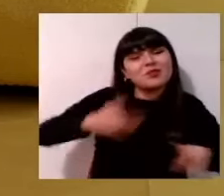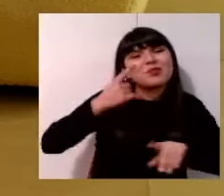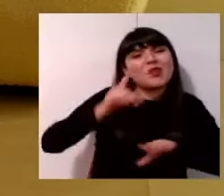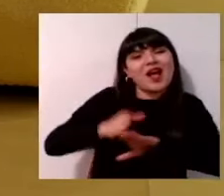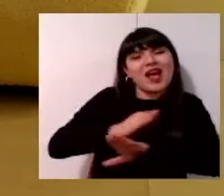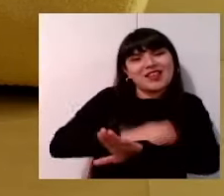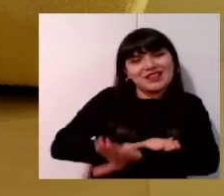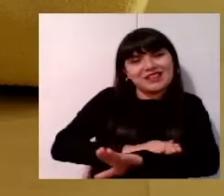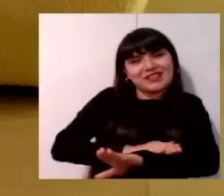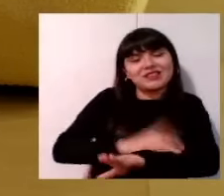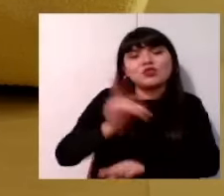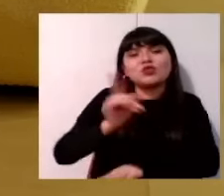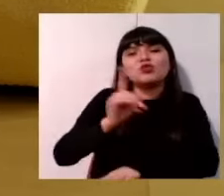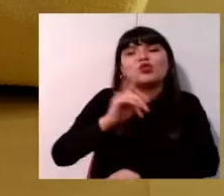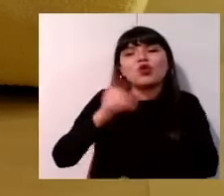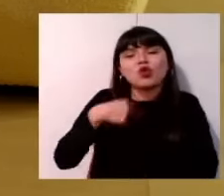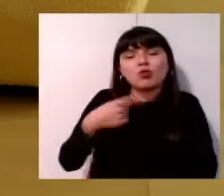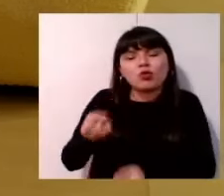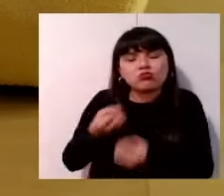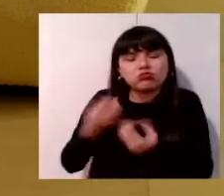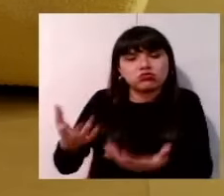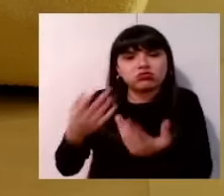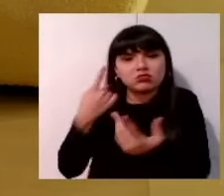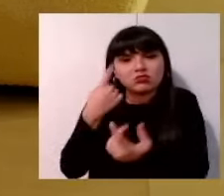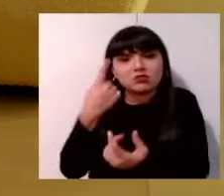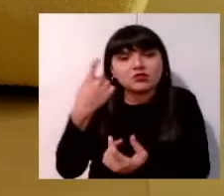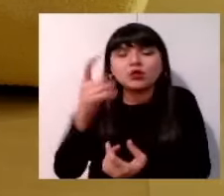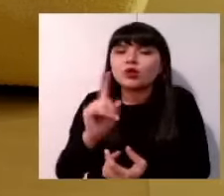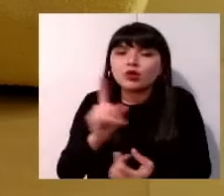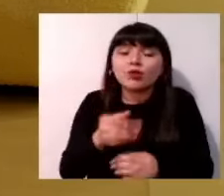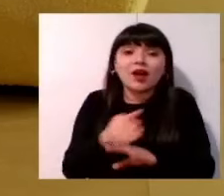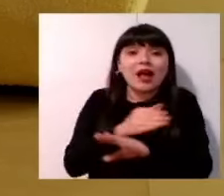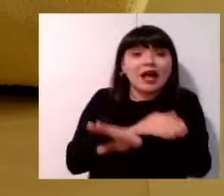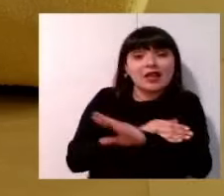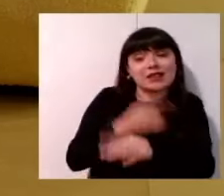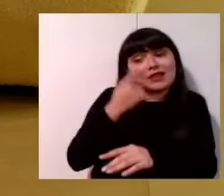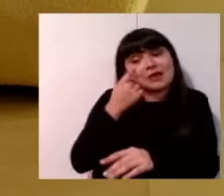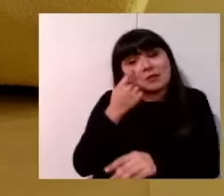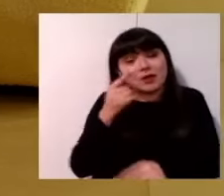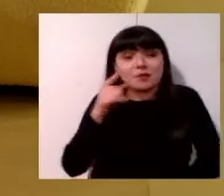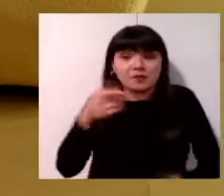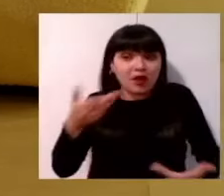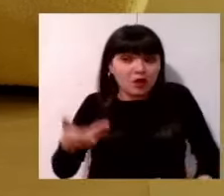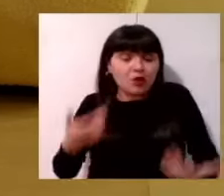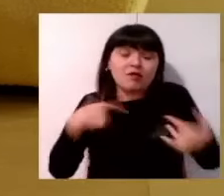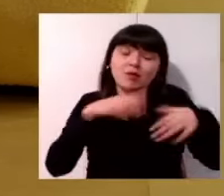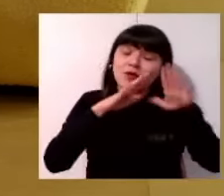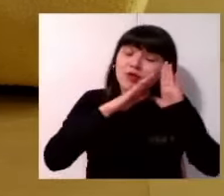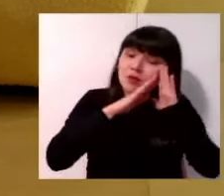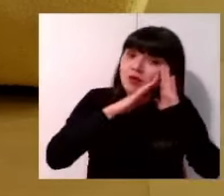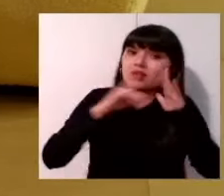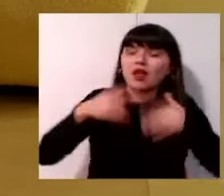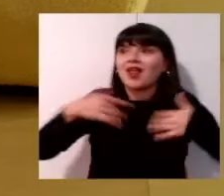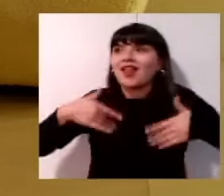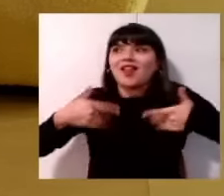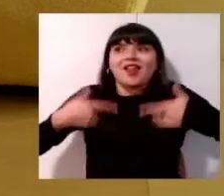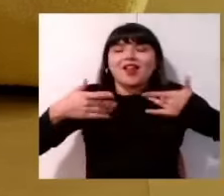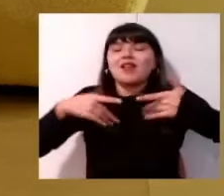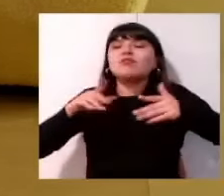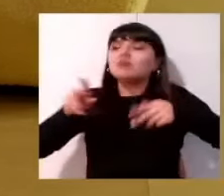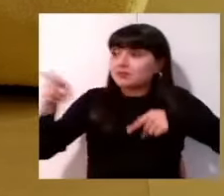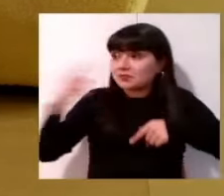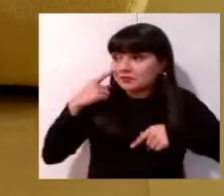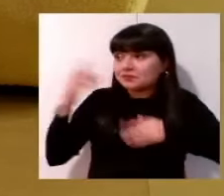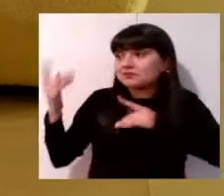del sueño, sino que como preparándose para el sueño, bajando las revoluciones ya cuando estás en la pieza, en el lugar donde